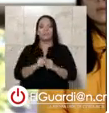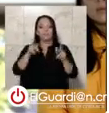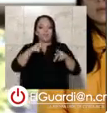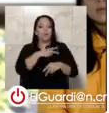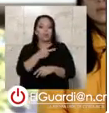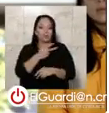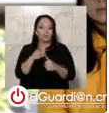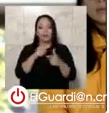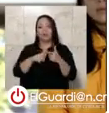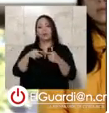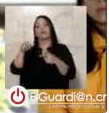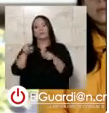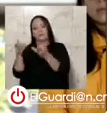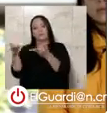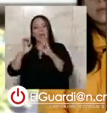otras veces con equipo.